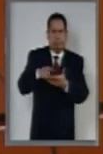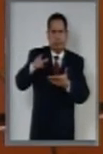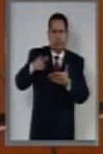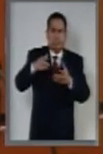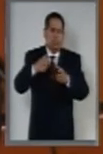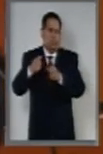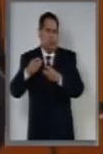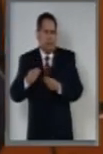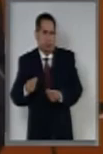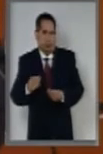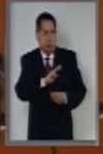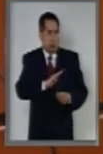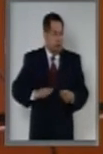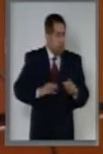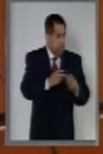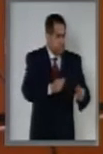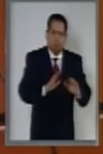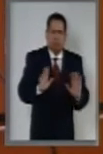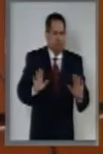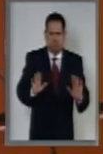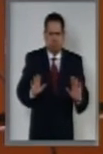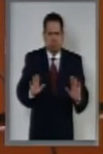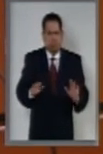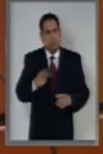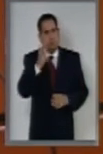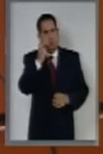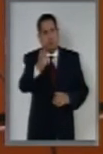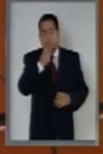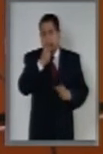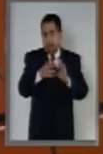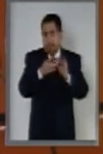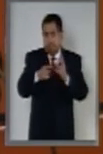y el ámbito municipal. Por eso hay que decir que